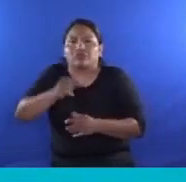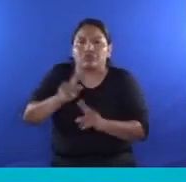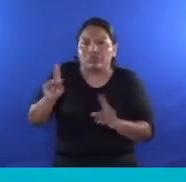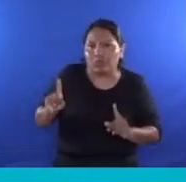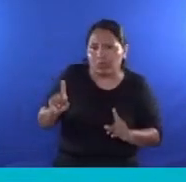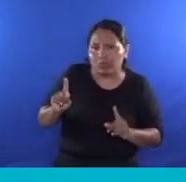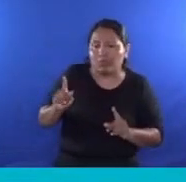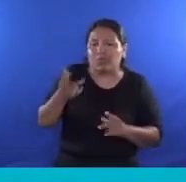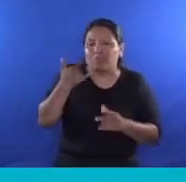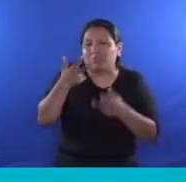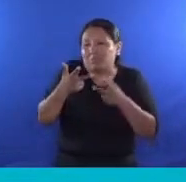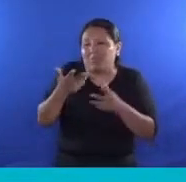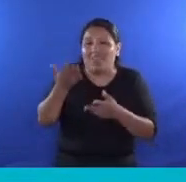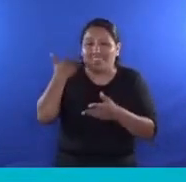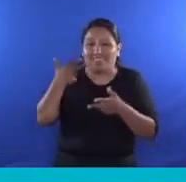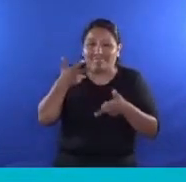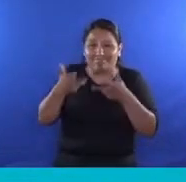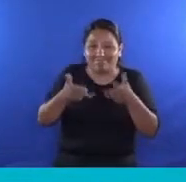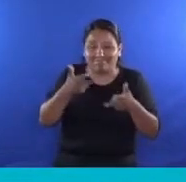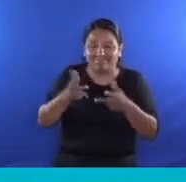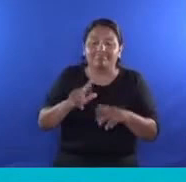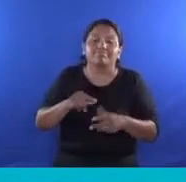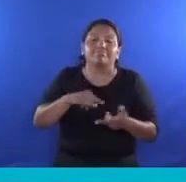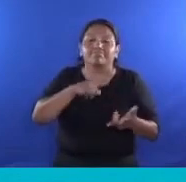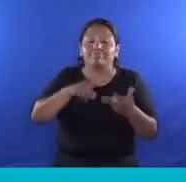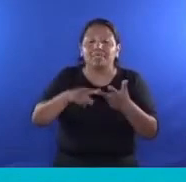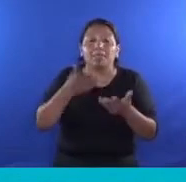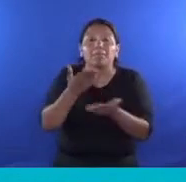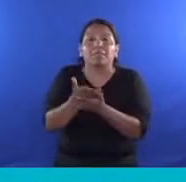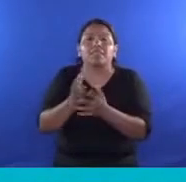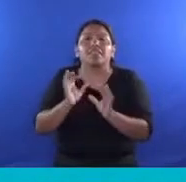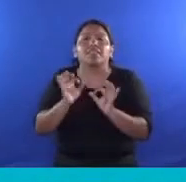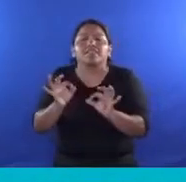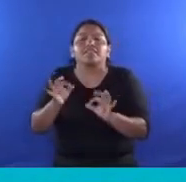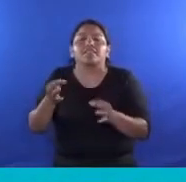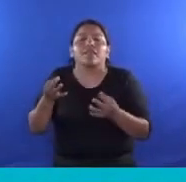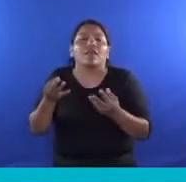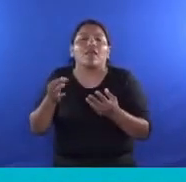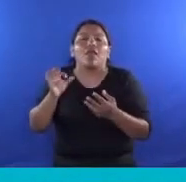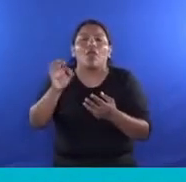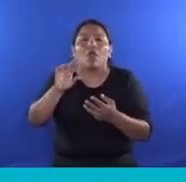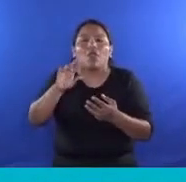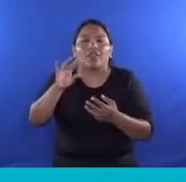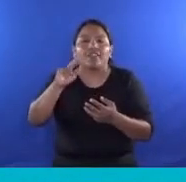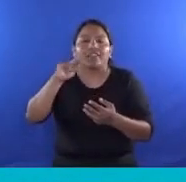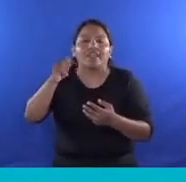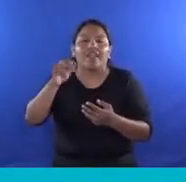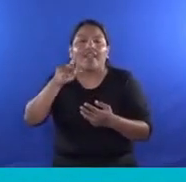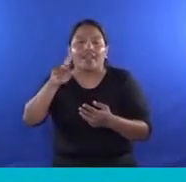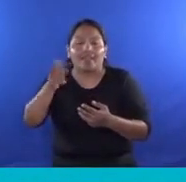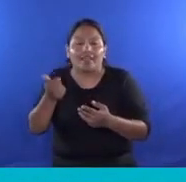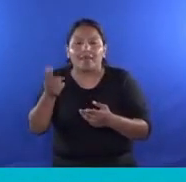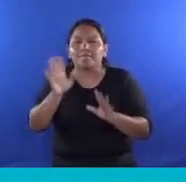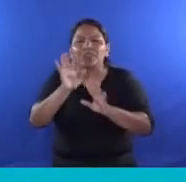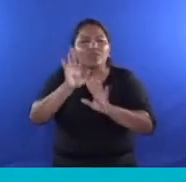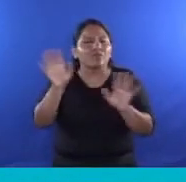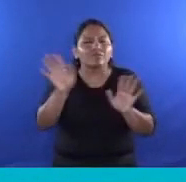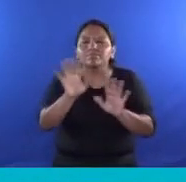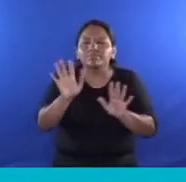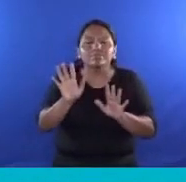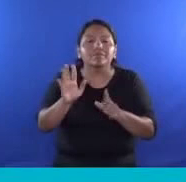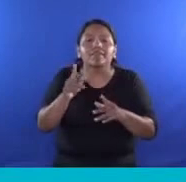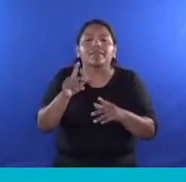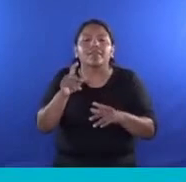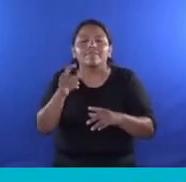planteé anteriormente. Y en tercer lugar, pide una licencia ordinaria. Lo que no queda más es la irregularidad en